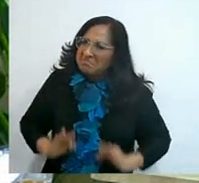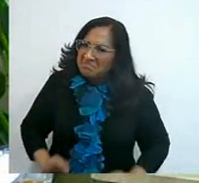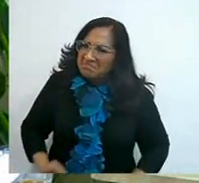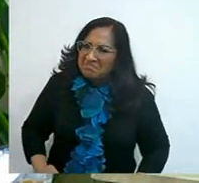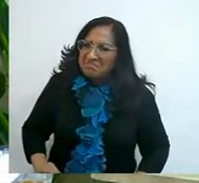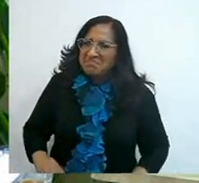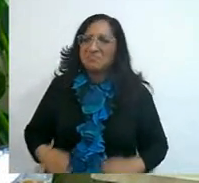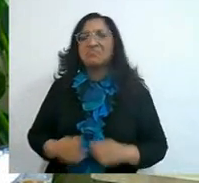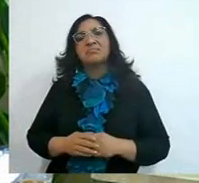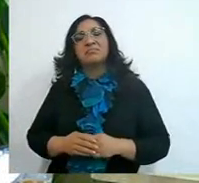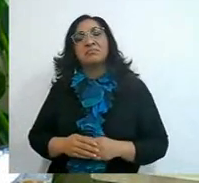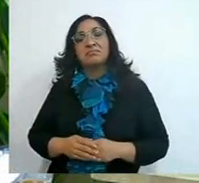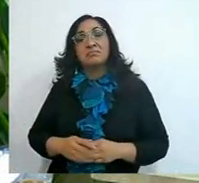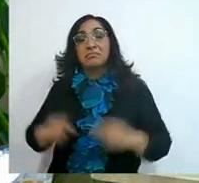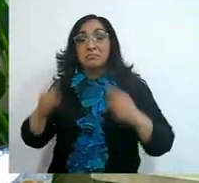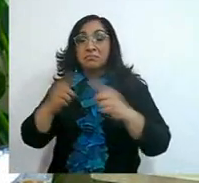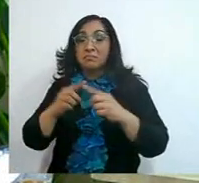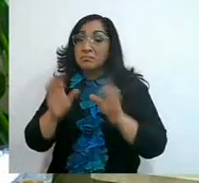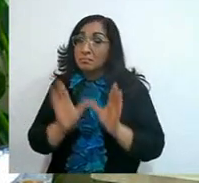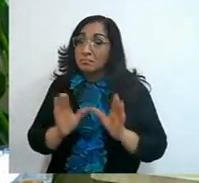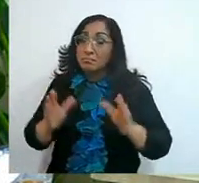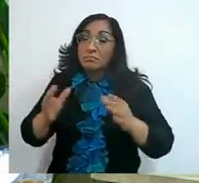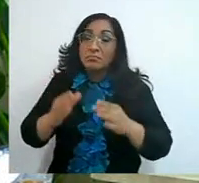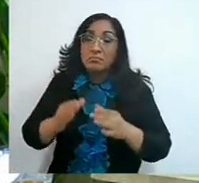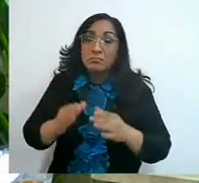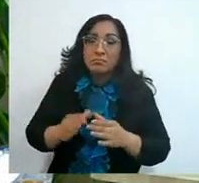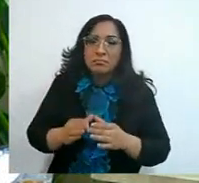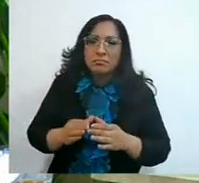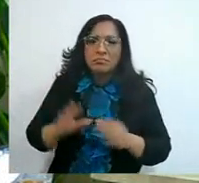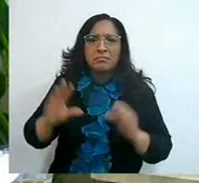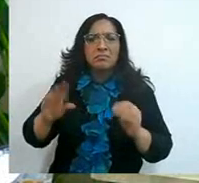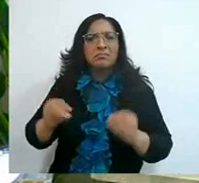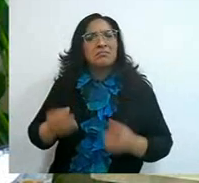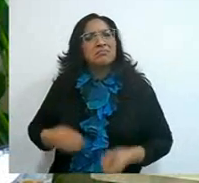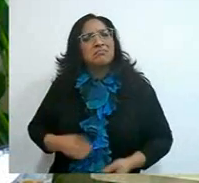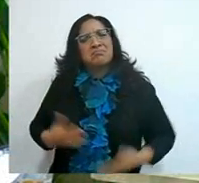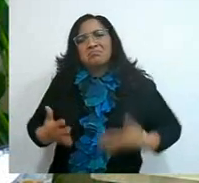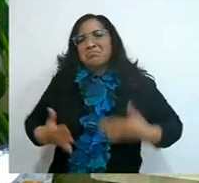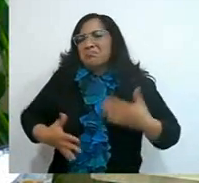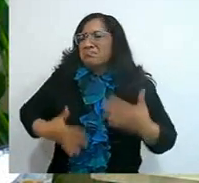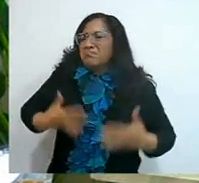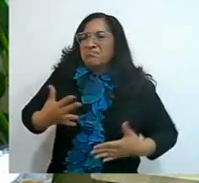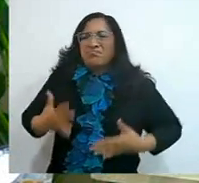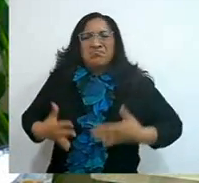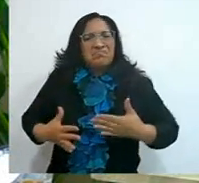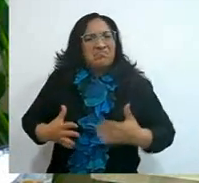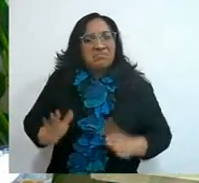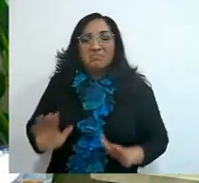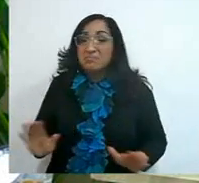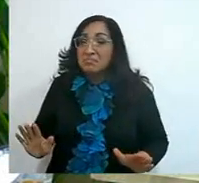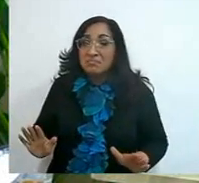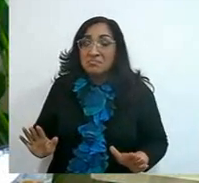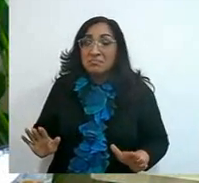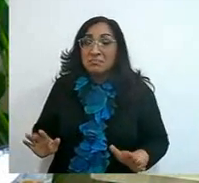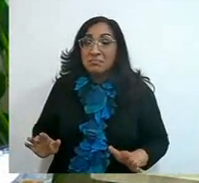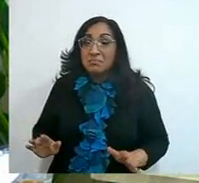que la congregación no se moleste con nada. Una